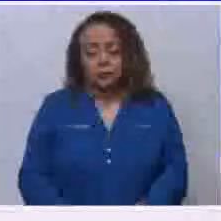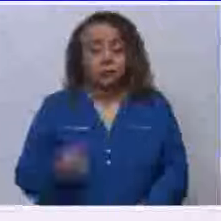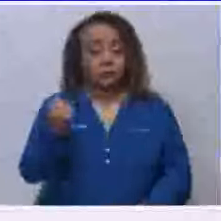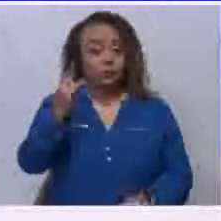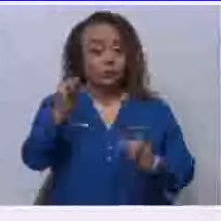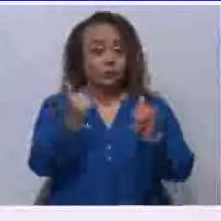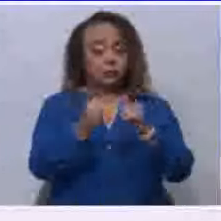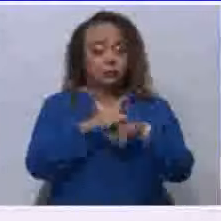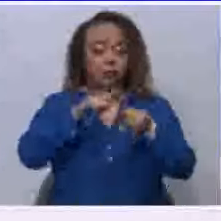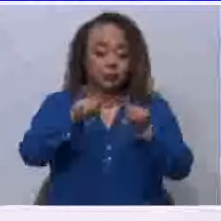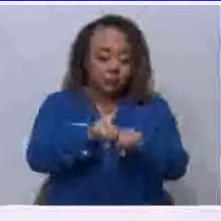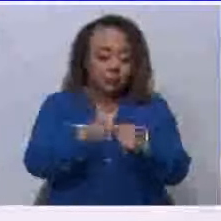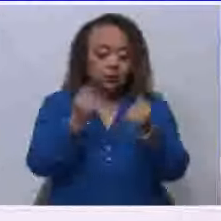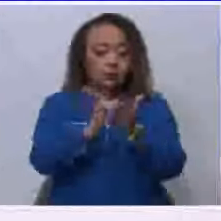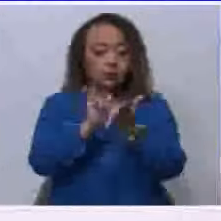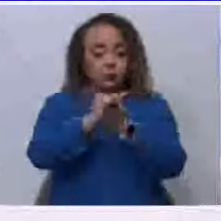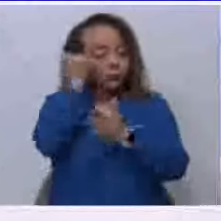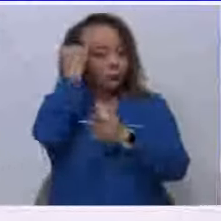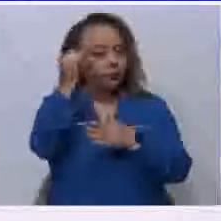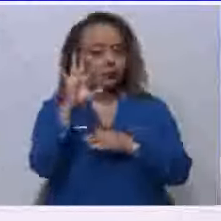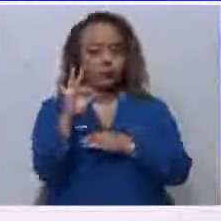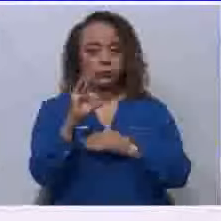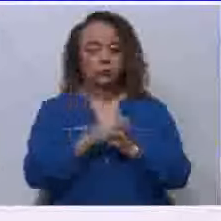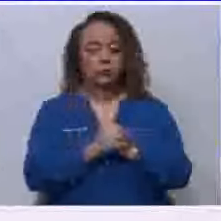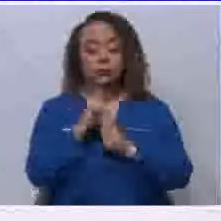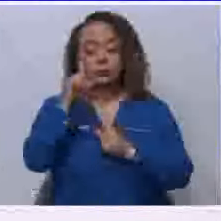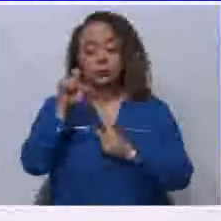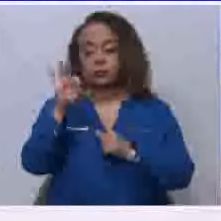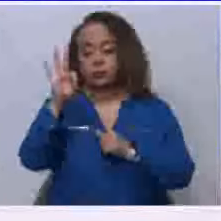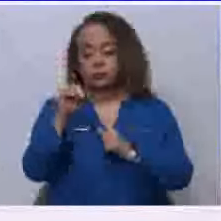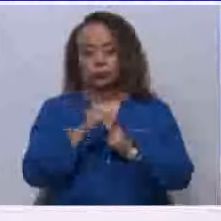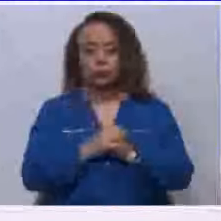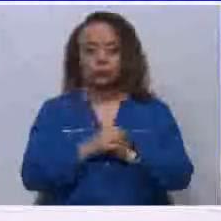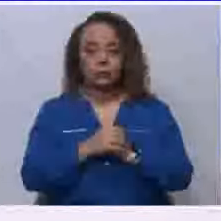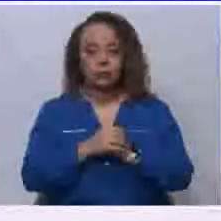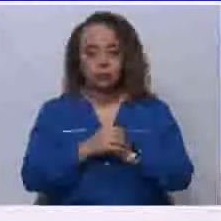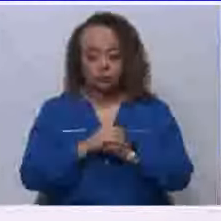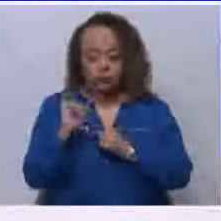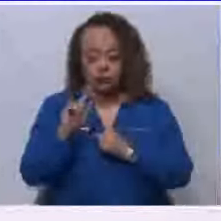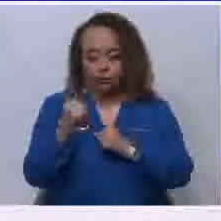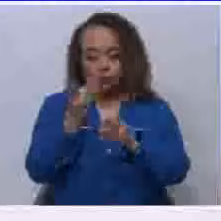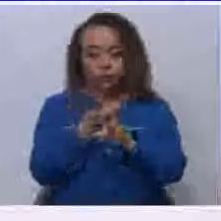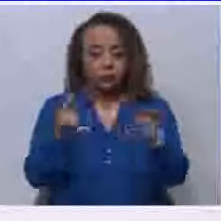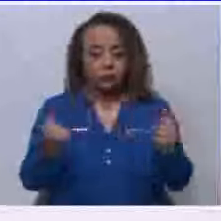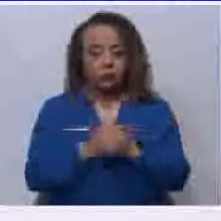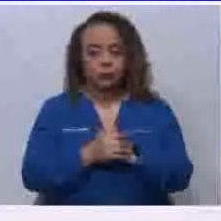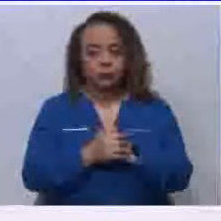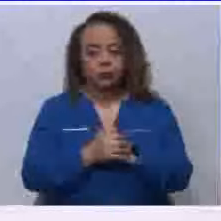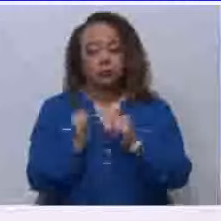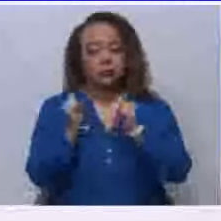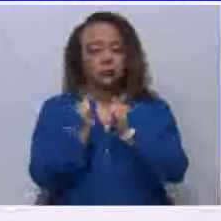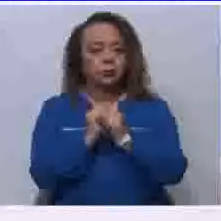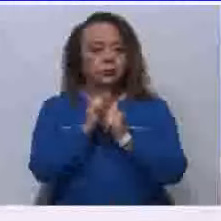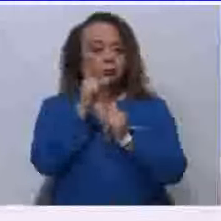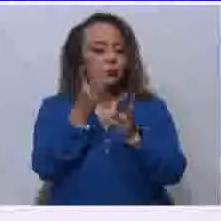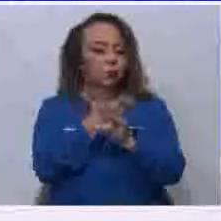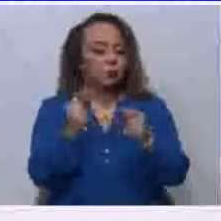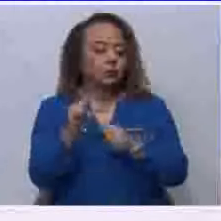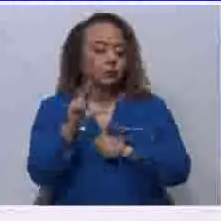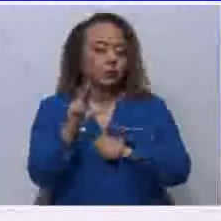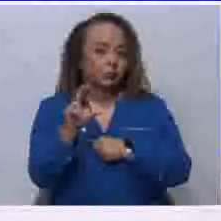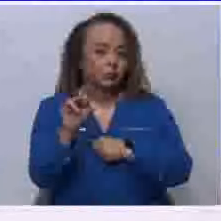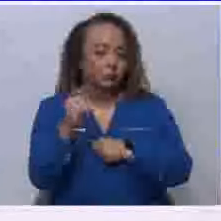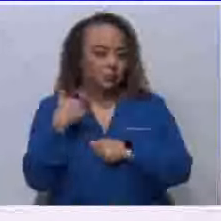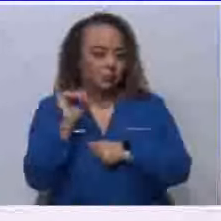juego. Hay que romper con esa idea del 9 de 1.90 percherón como la única solución, sí como una de las soluciones, que no es lo mismo,